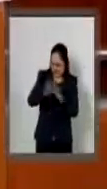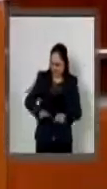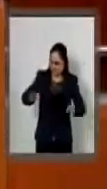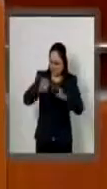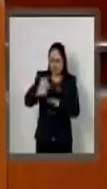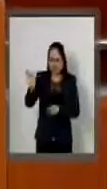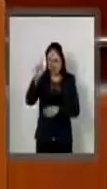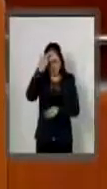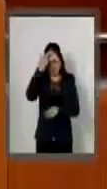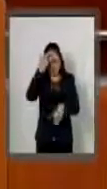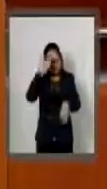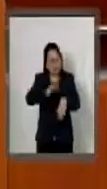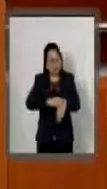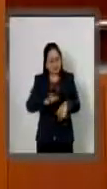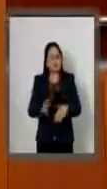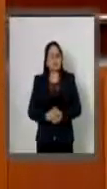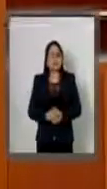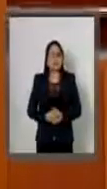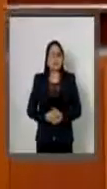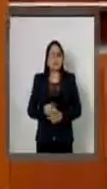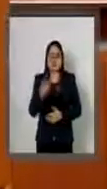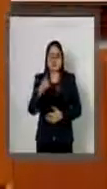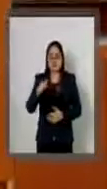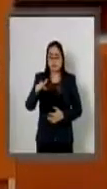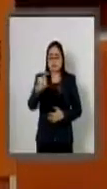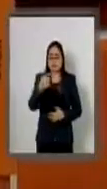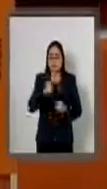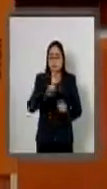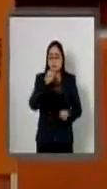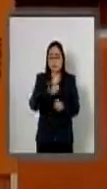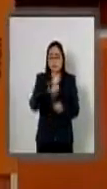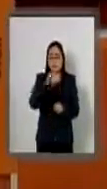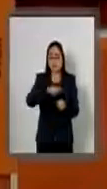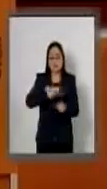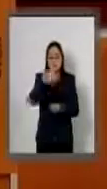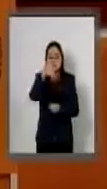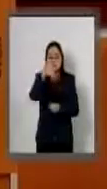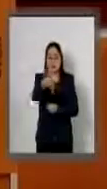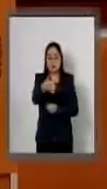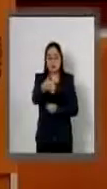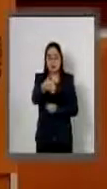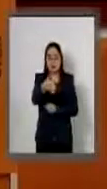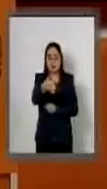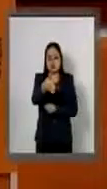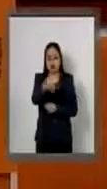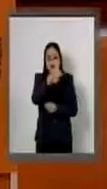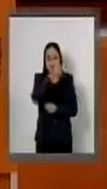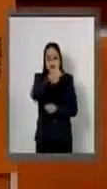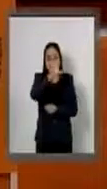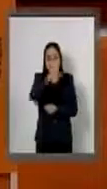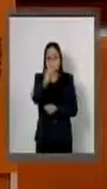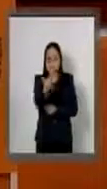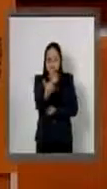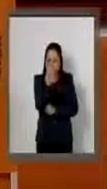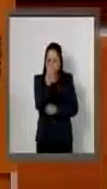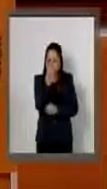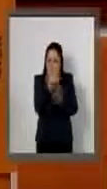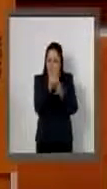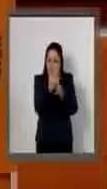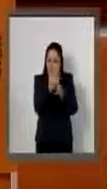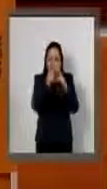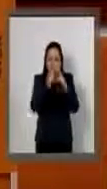que recordar, el 12 de diciembre de 2006 con Felipe Calderón.